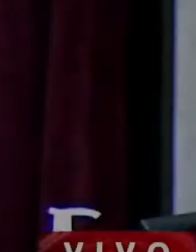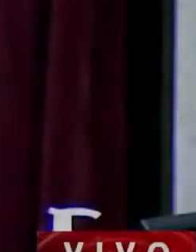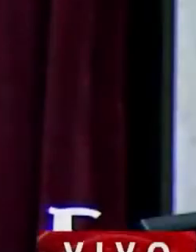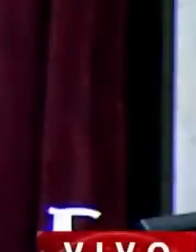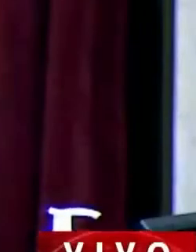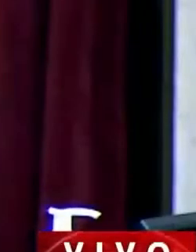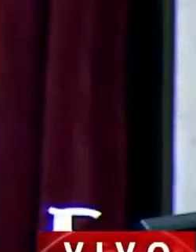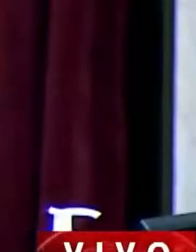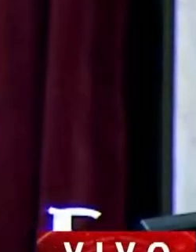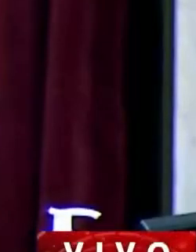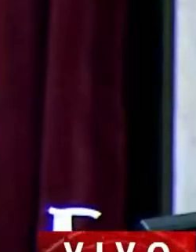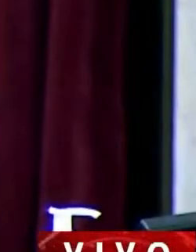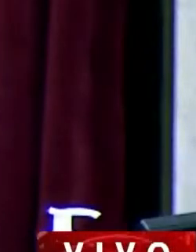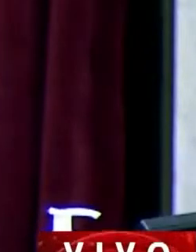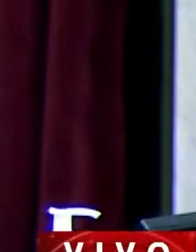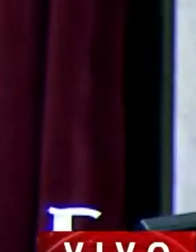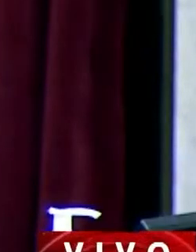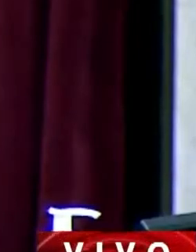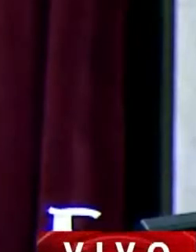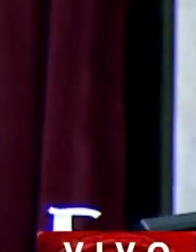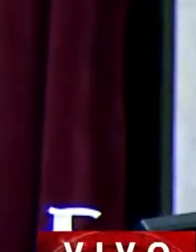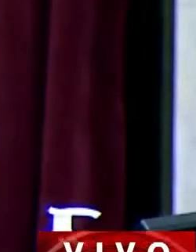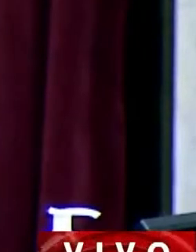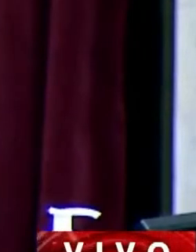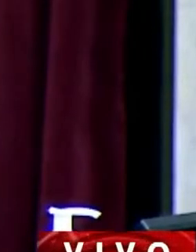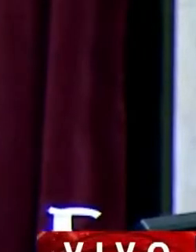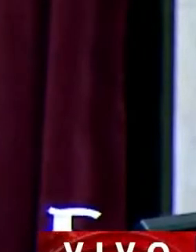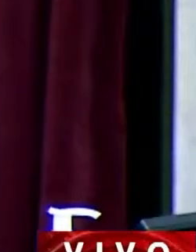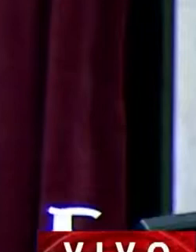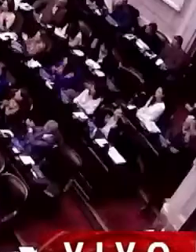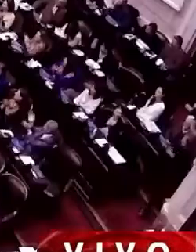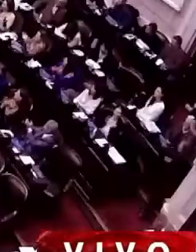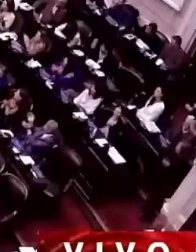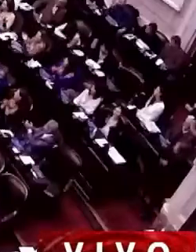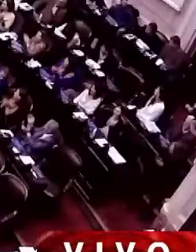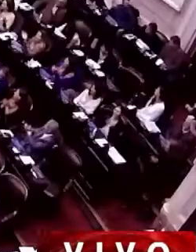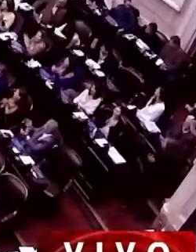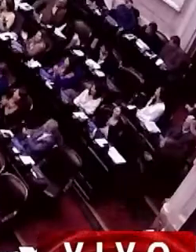En el uso de la palabra, el diputado Germán Martínez.